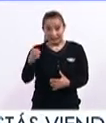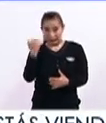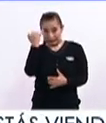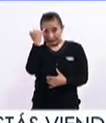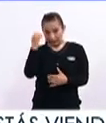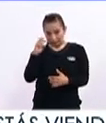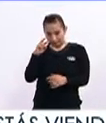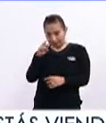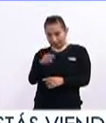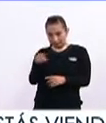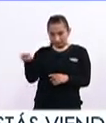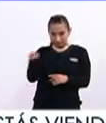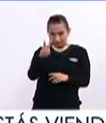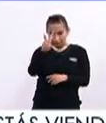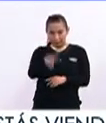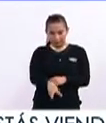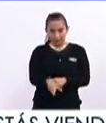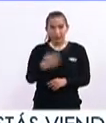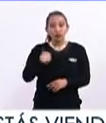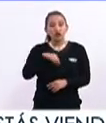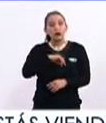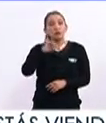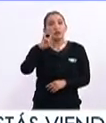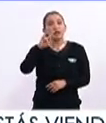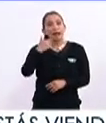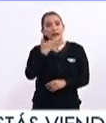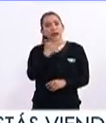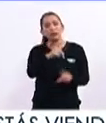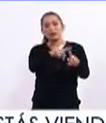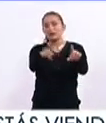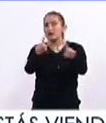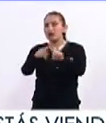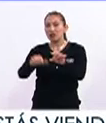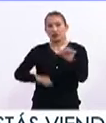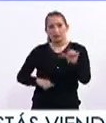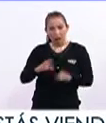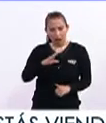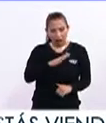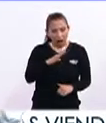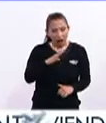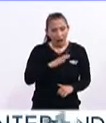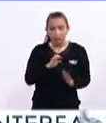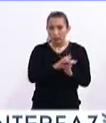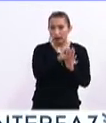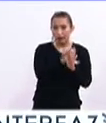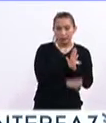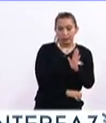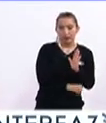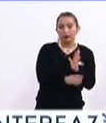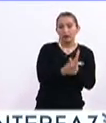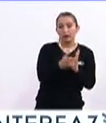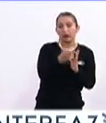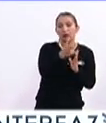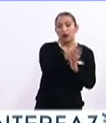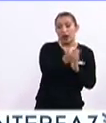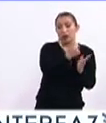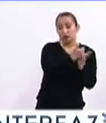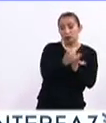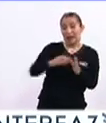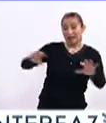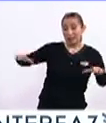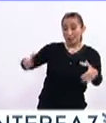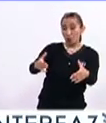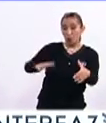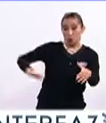enfoque, entonces, efectivamente, realizamos una buena cantidad de actividades que van en el sentido de que la